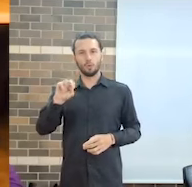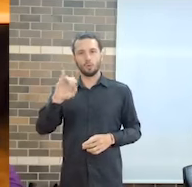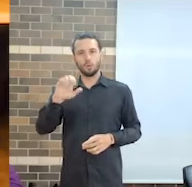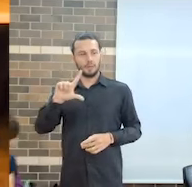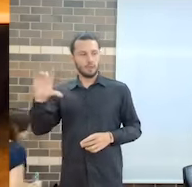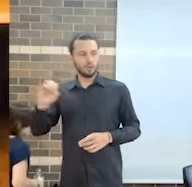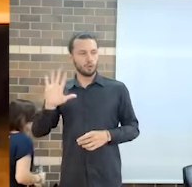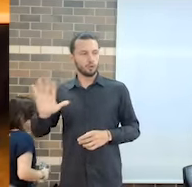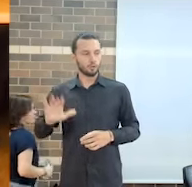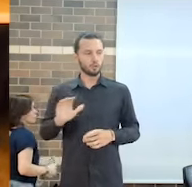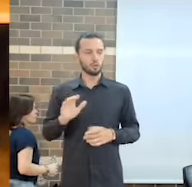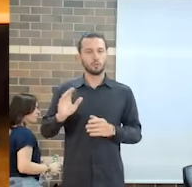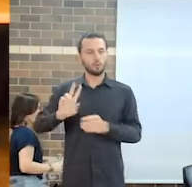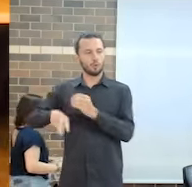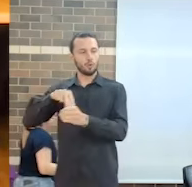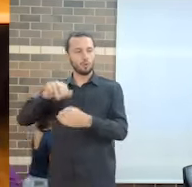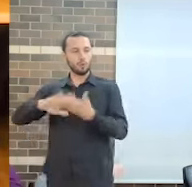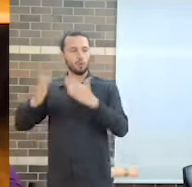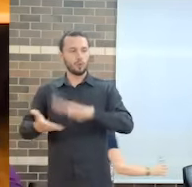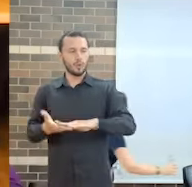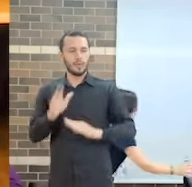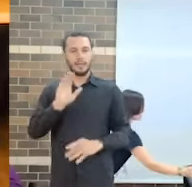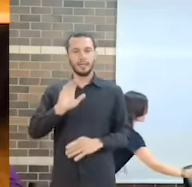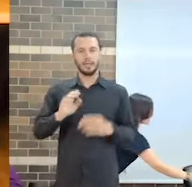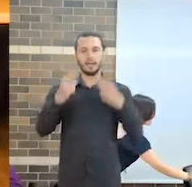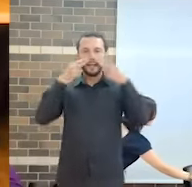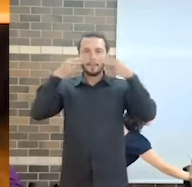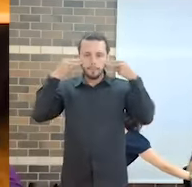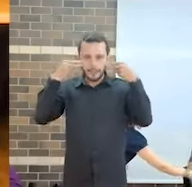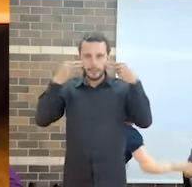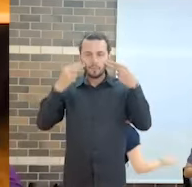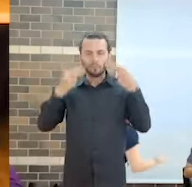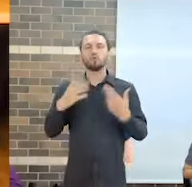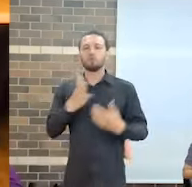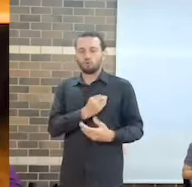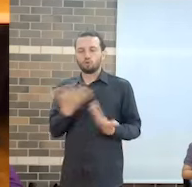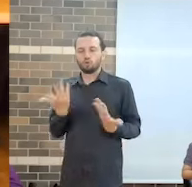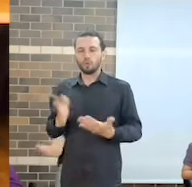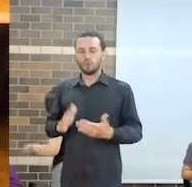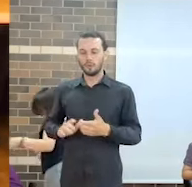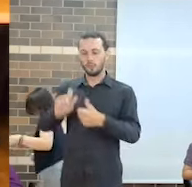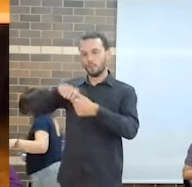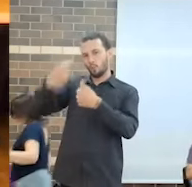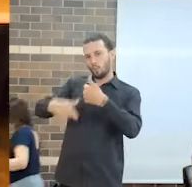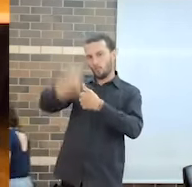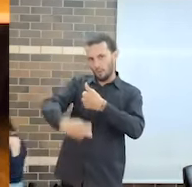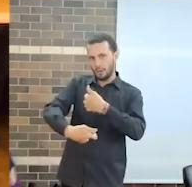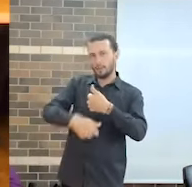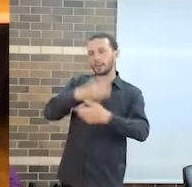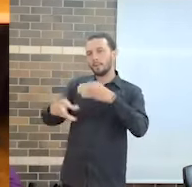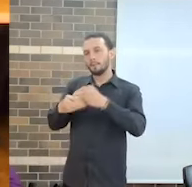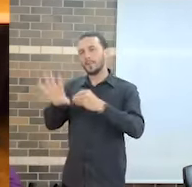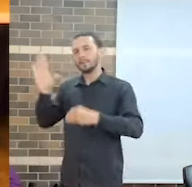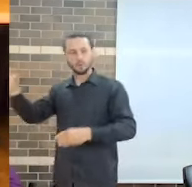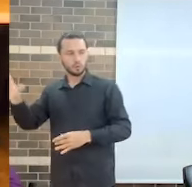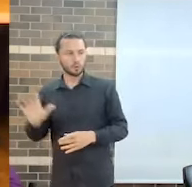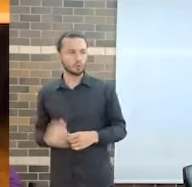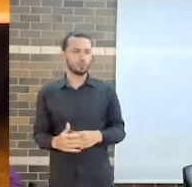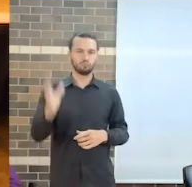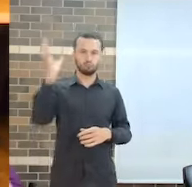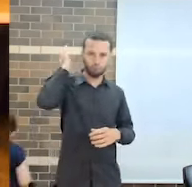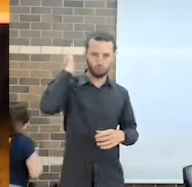estamos ubicados en el Urabá antioqueño y en Córdoba. Bueno, yo soy licenciada en Pedagogía